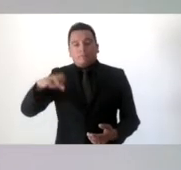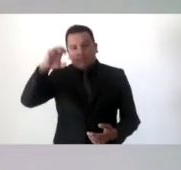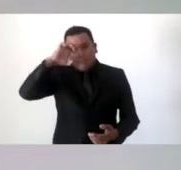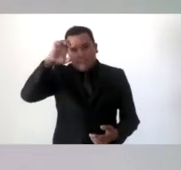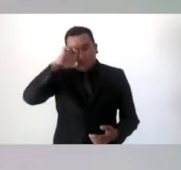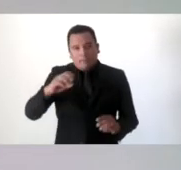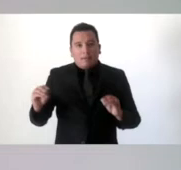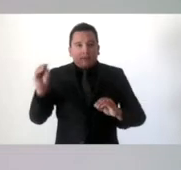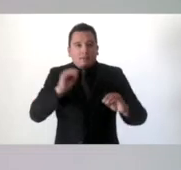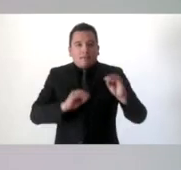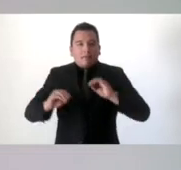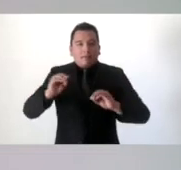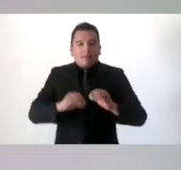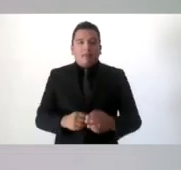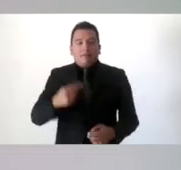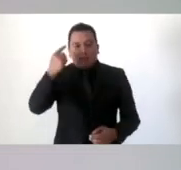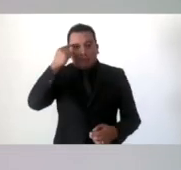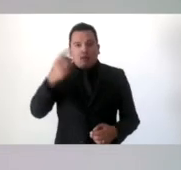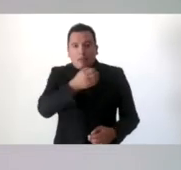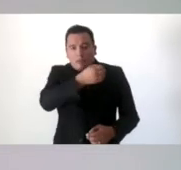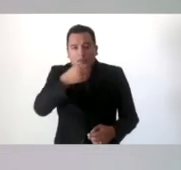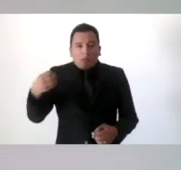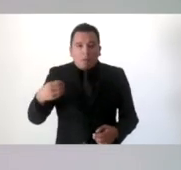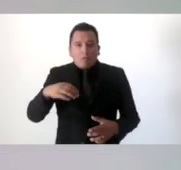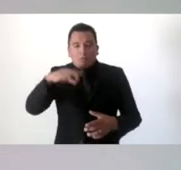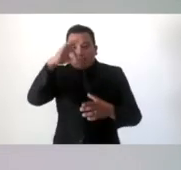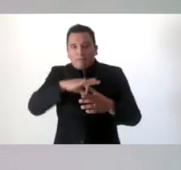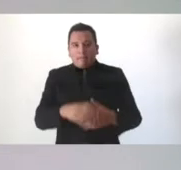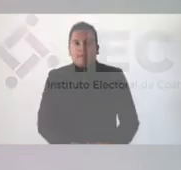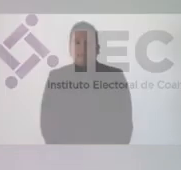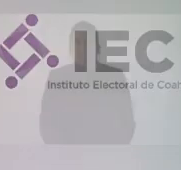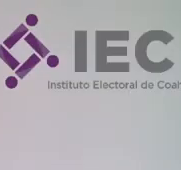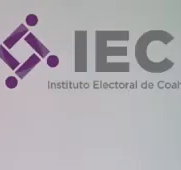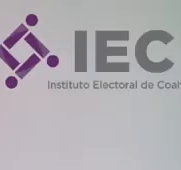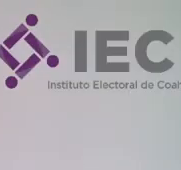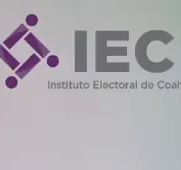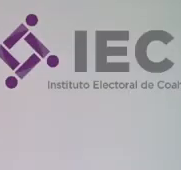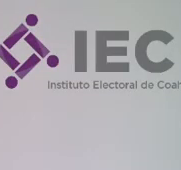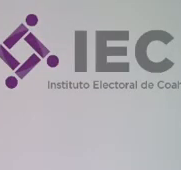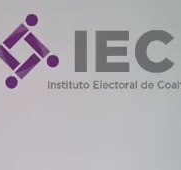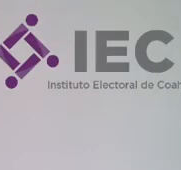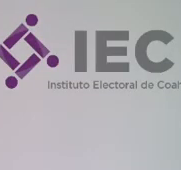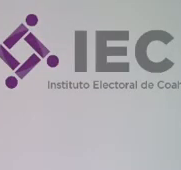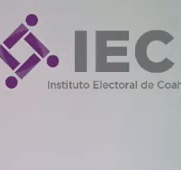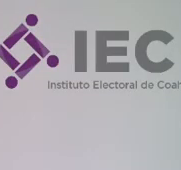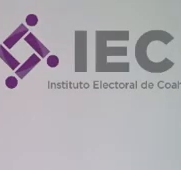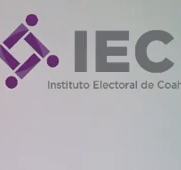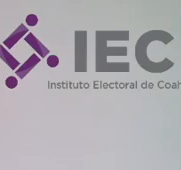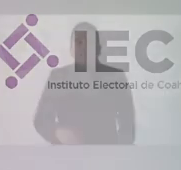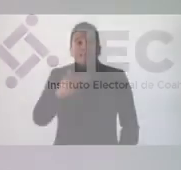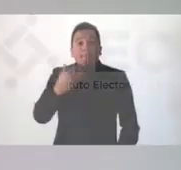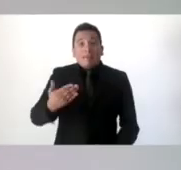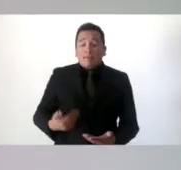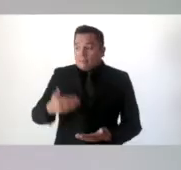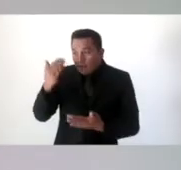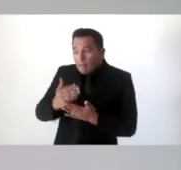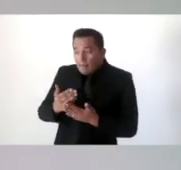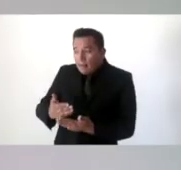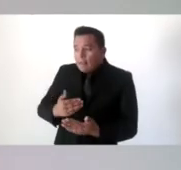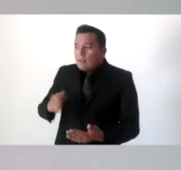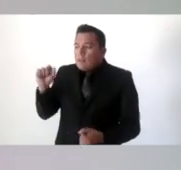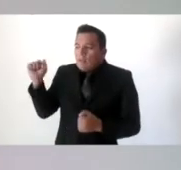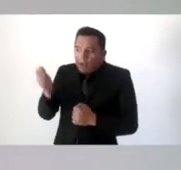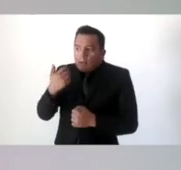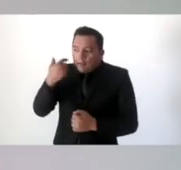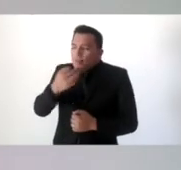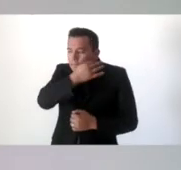del INE y de los institutos locales que tienen pues la experiencia en el manejo y la organización de las elecciones. Bien, antes de concluir, ¿algún mensaje que le quisiera dar a